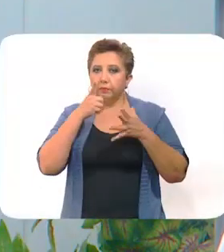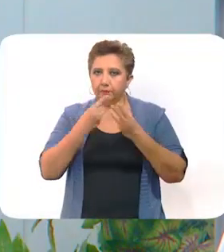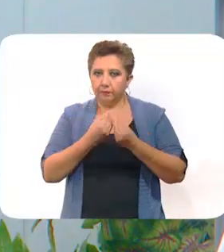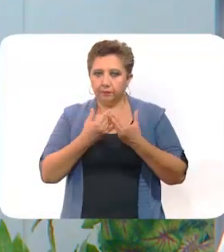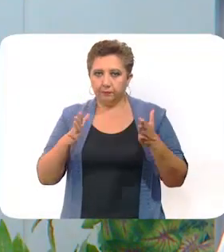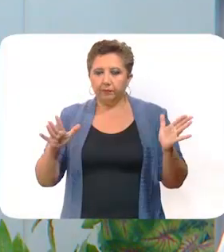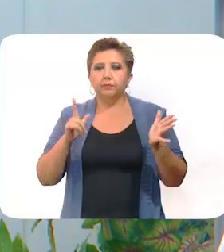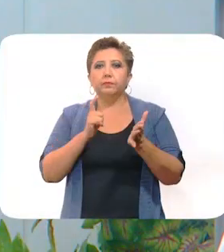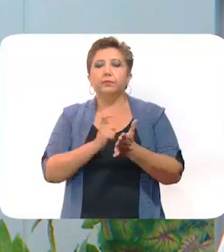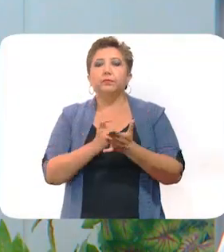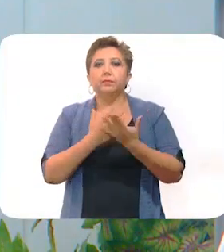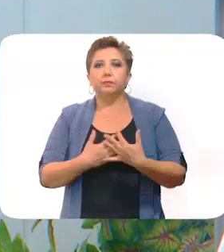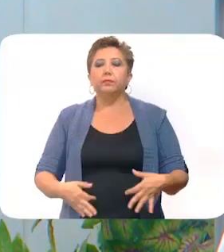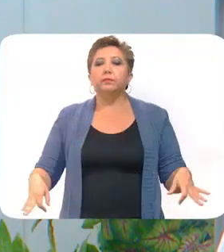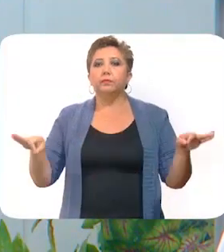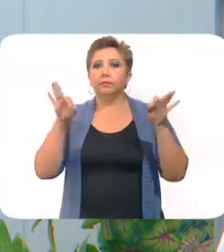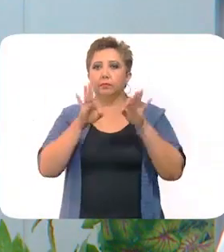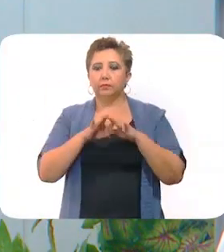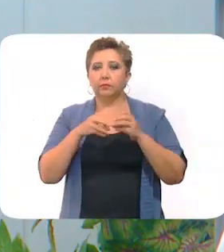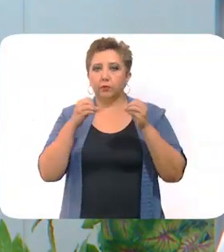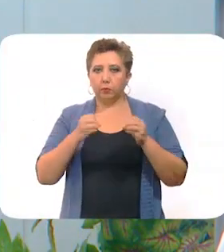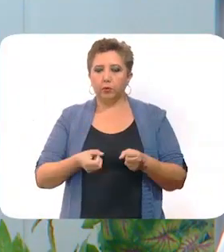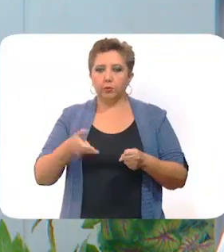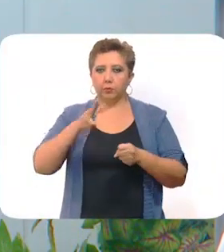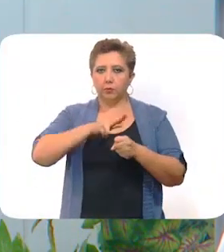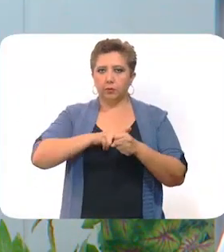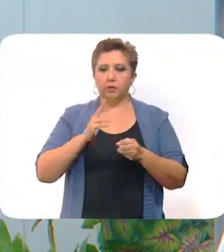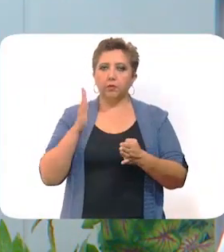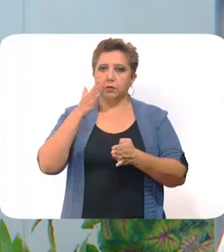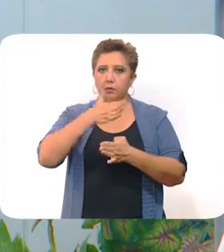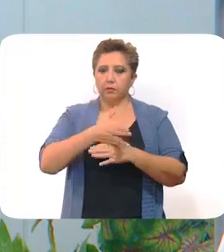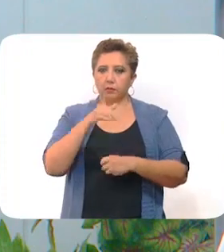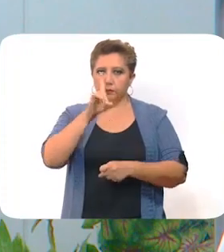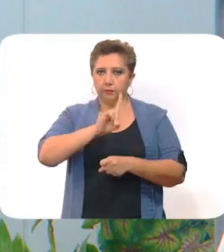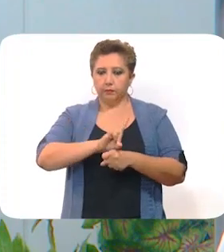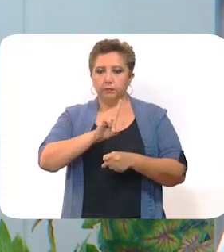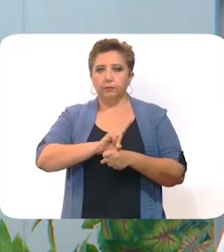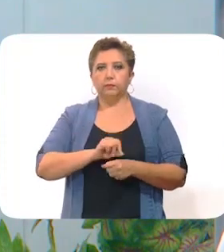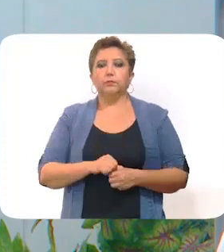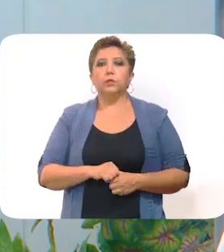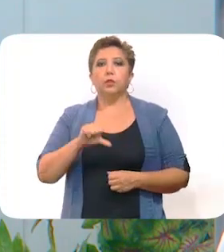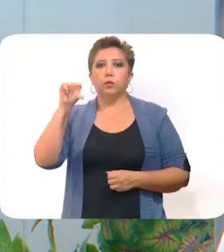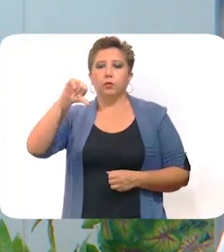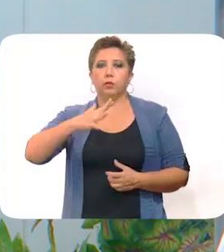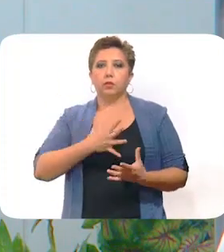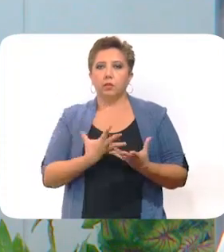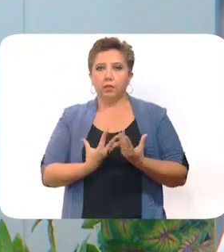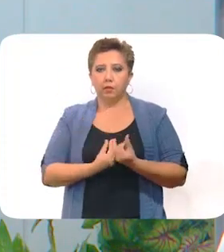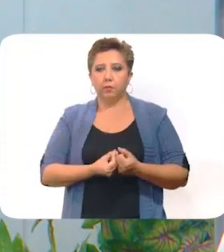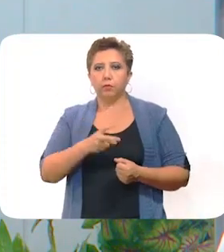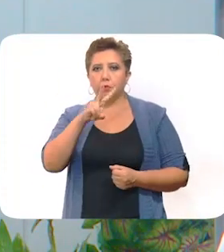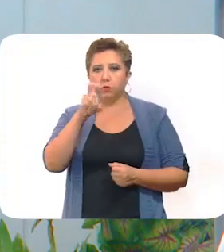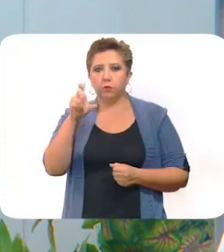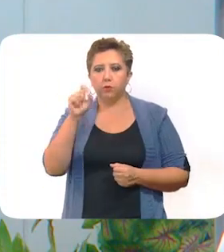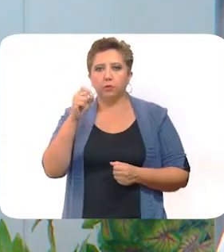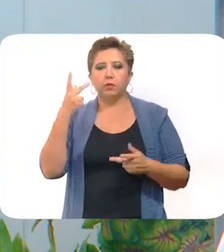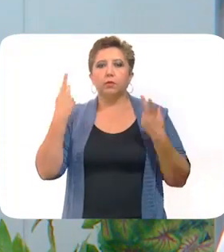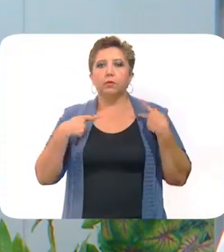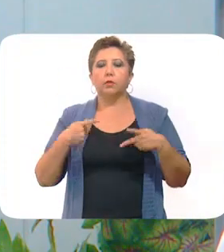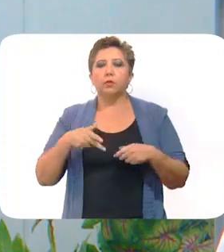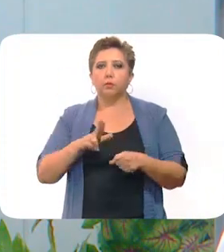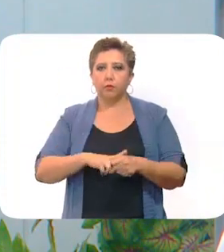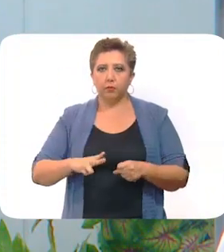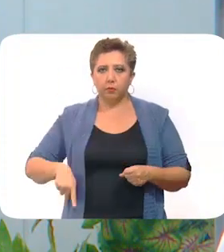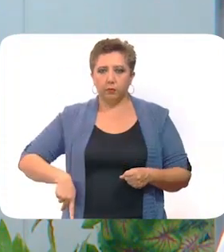reapertura económica, los datos más importantes son la ocupación hospitalaria y los ingresos diarios. El día de hoy tenemos 220 pacientes en